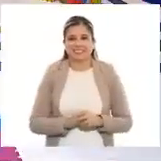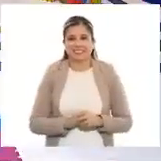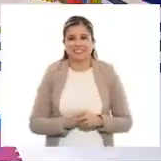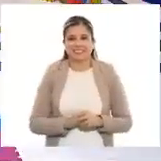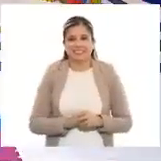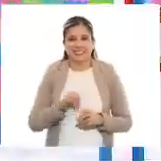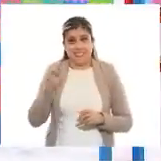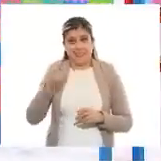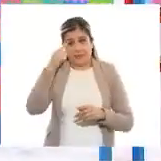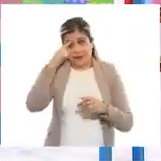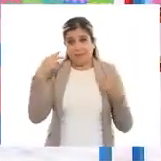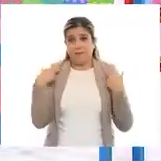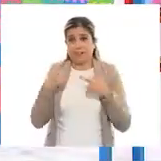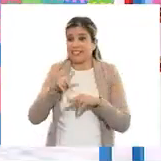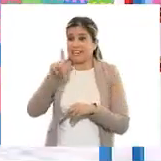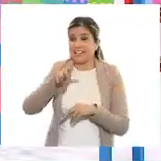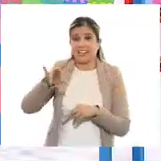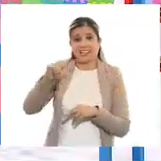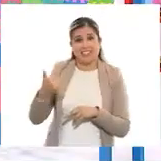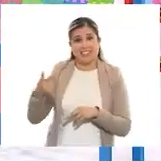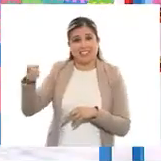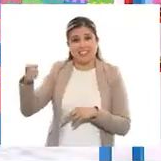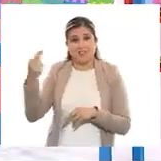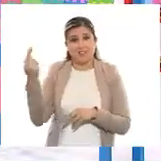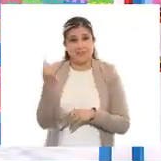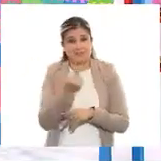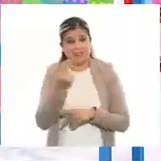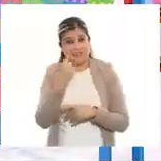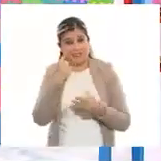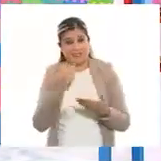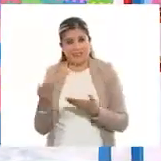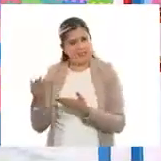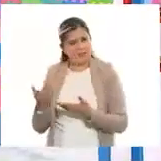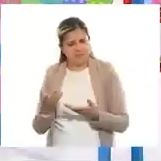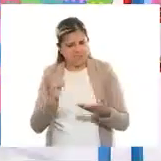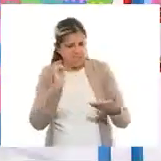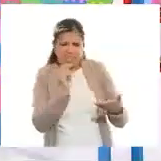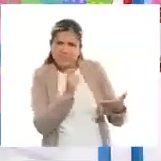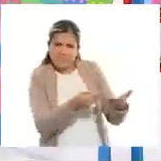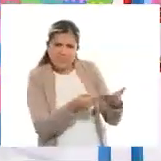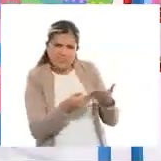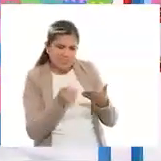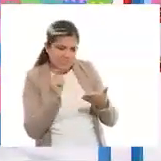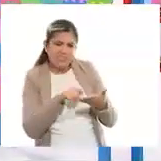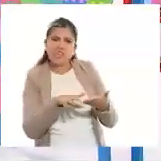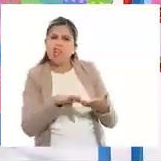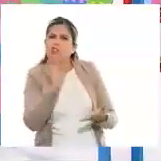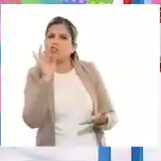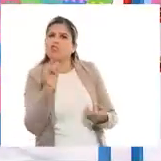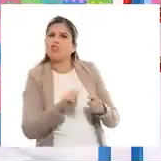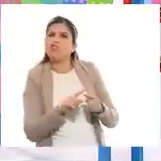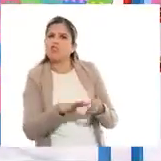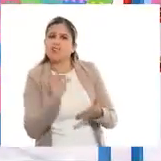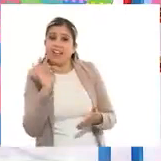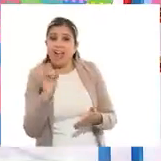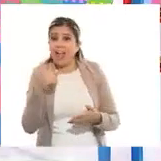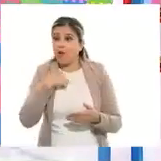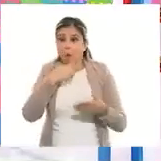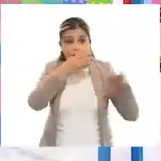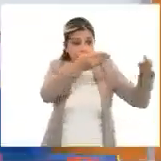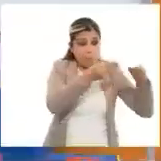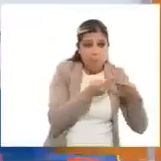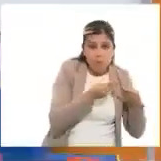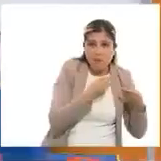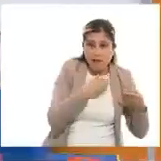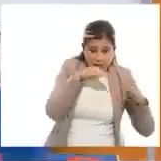Para la maestra Leni. ¡Urgente! ¿Por qué? ¿Qué será? ¿Dónde la encontraste, Ale? Ah, pues aquí en la entrada, maestra